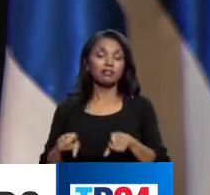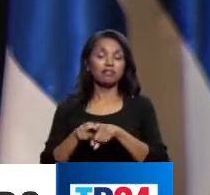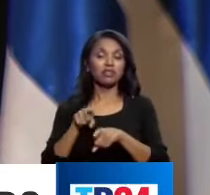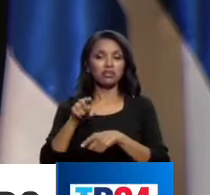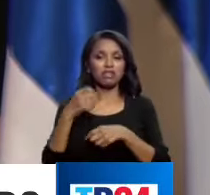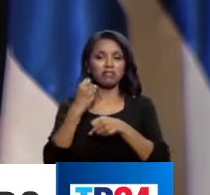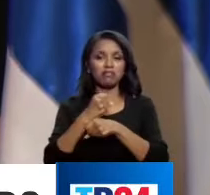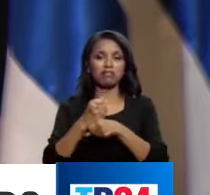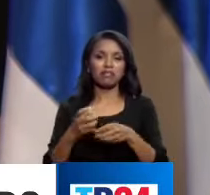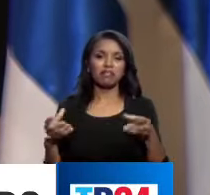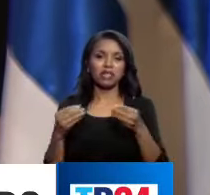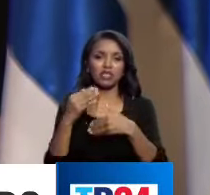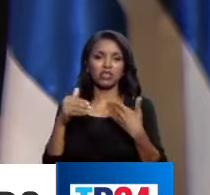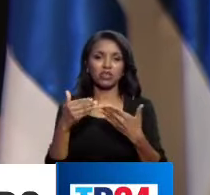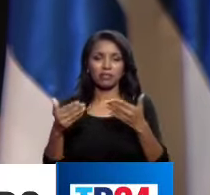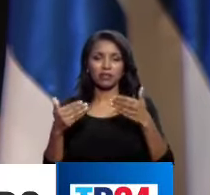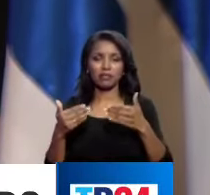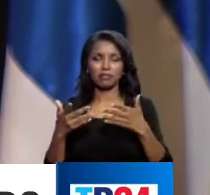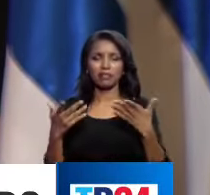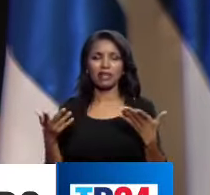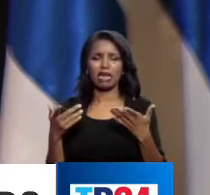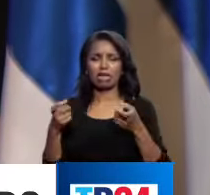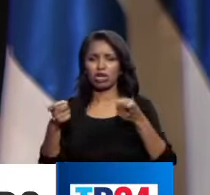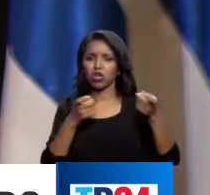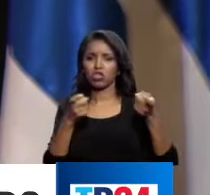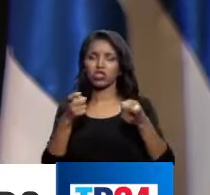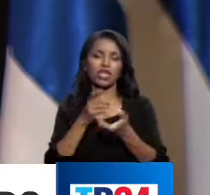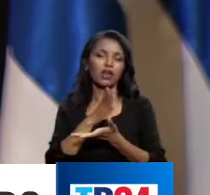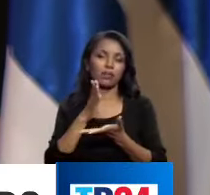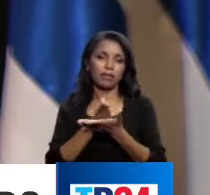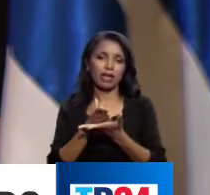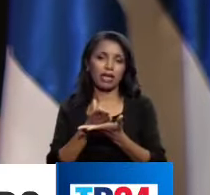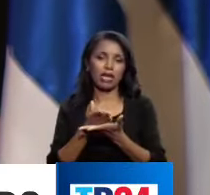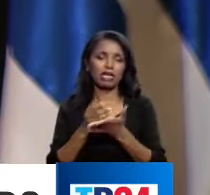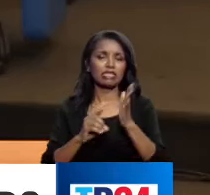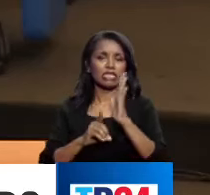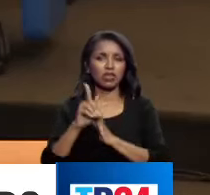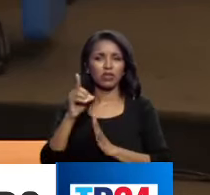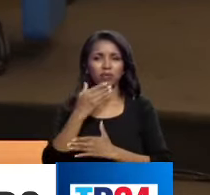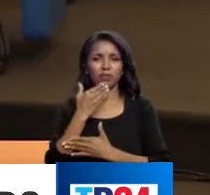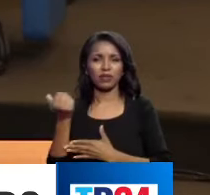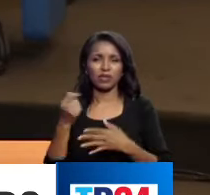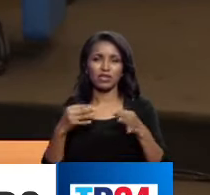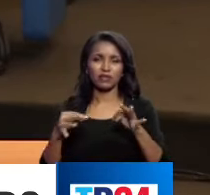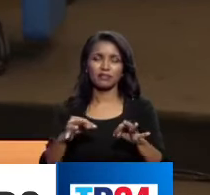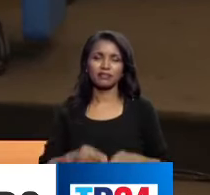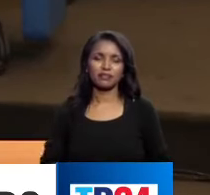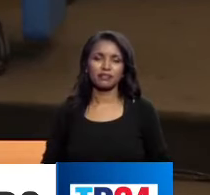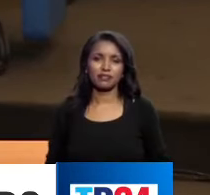para todo el país. No a los monopolios, sí a la economía del turismo.